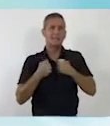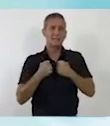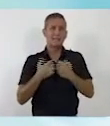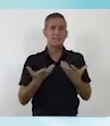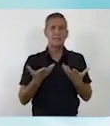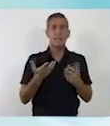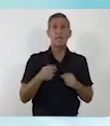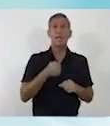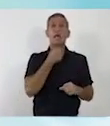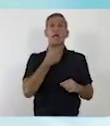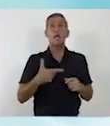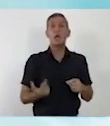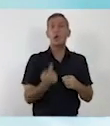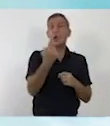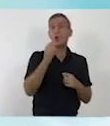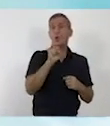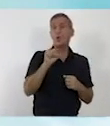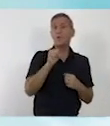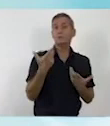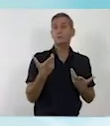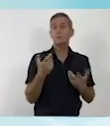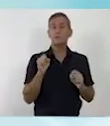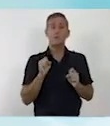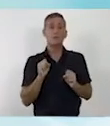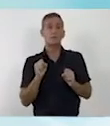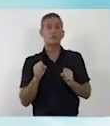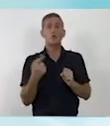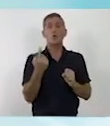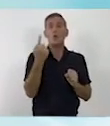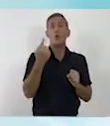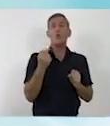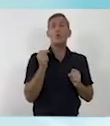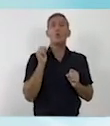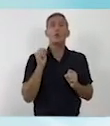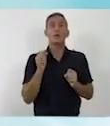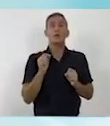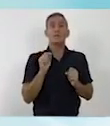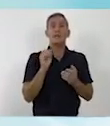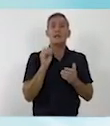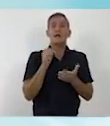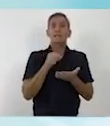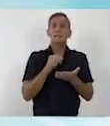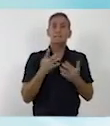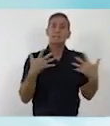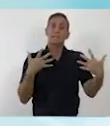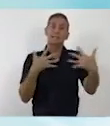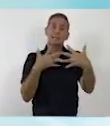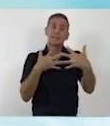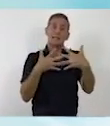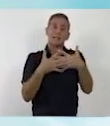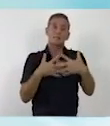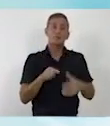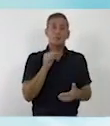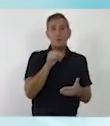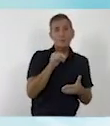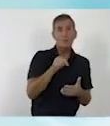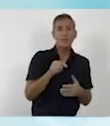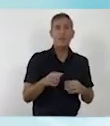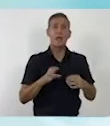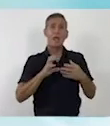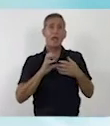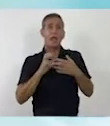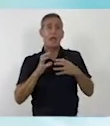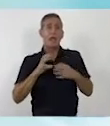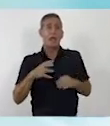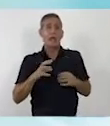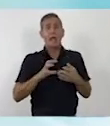Tienen que ejemplificar a partir de una de las sustancias iniciales, una de las aplicaciones, teniendo en cuenta la relación que existe con sus propiedades y